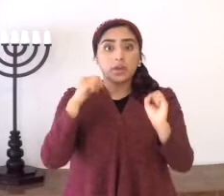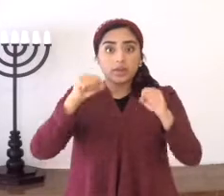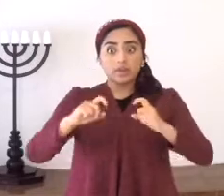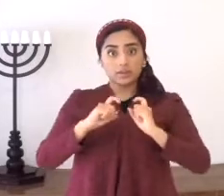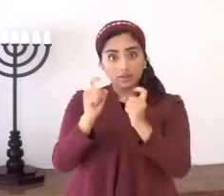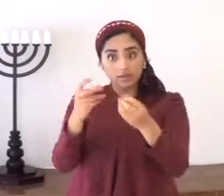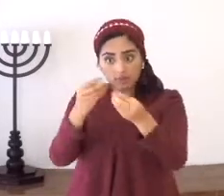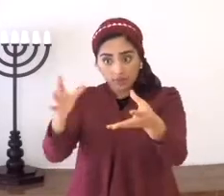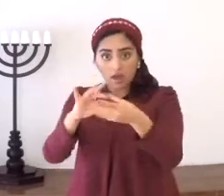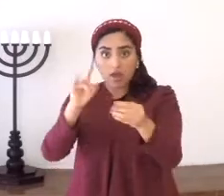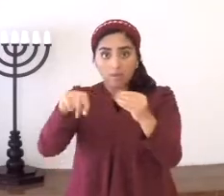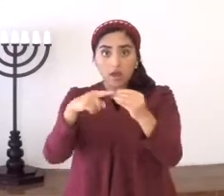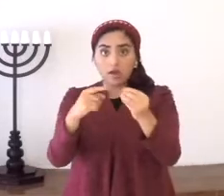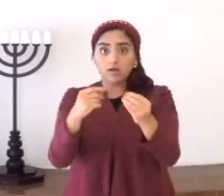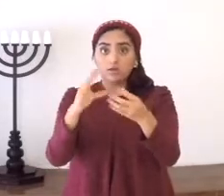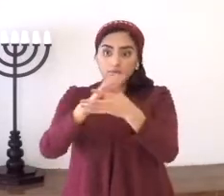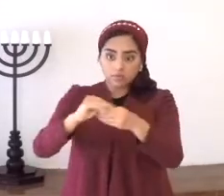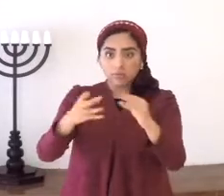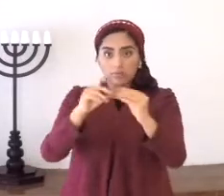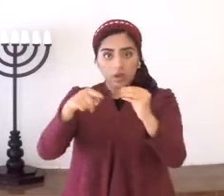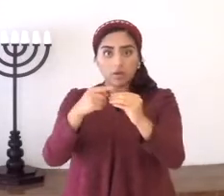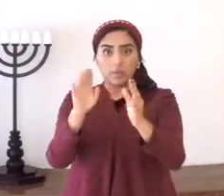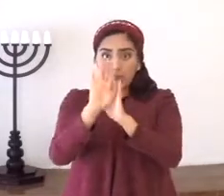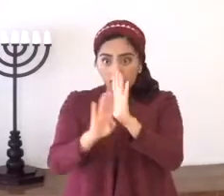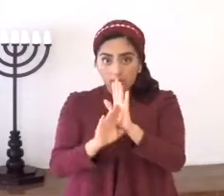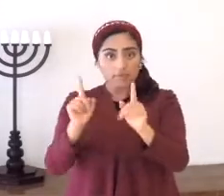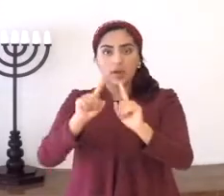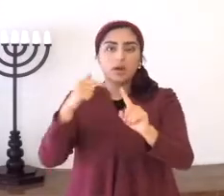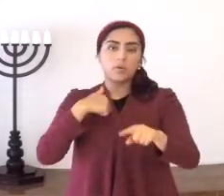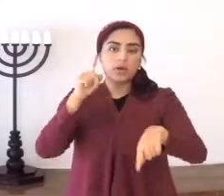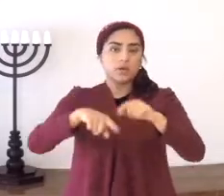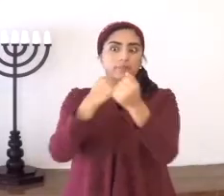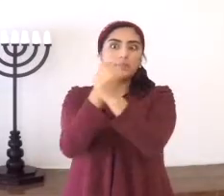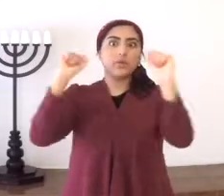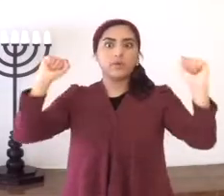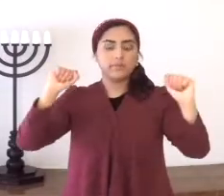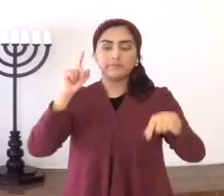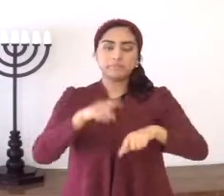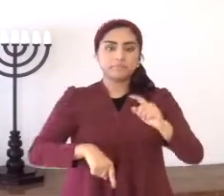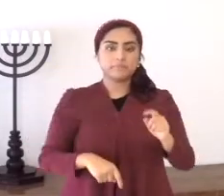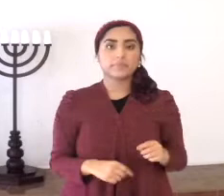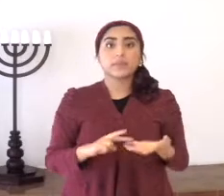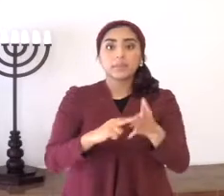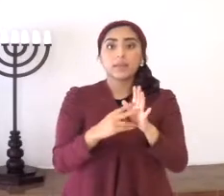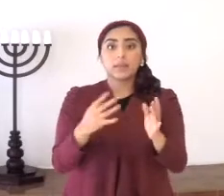podemos salvar a nadie. Podemos darle el mensaje de salvación, pero no salvar a nadie.